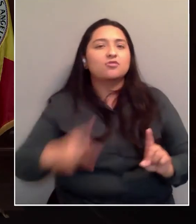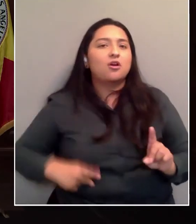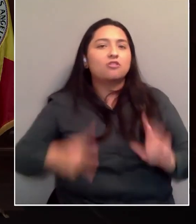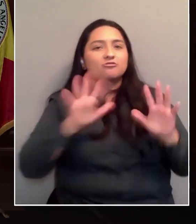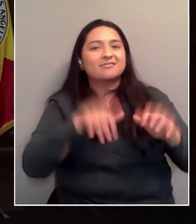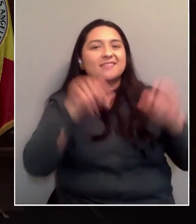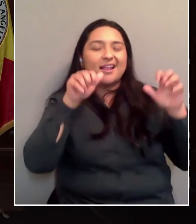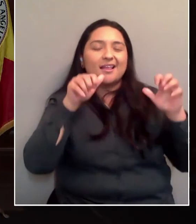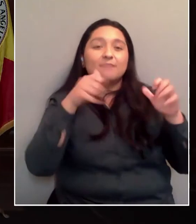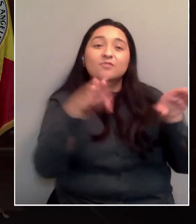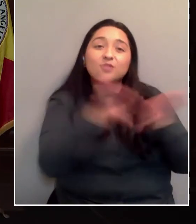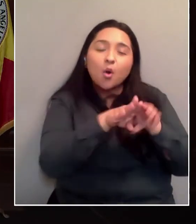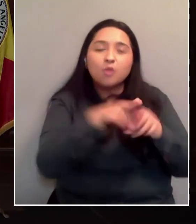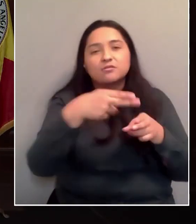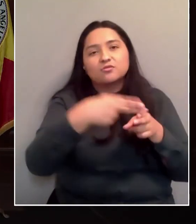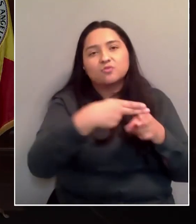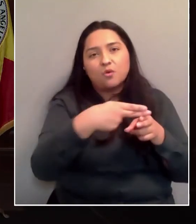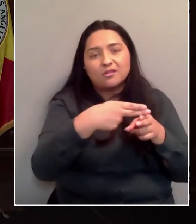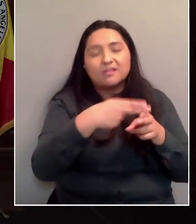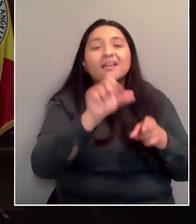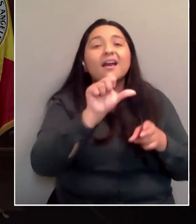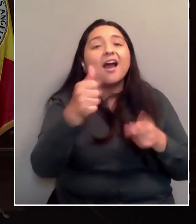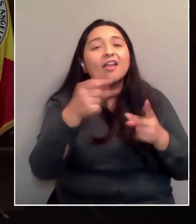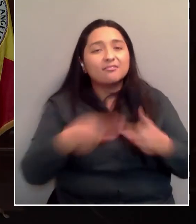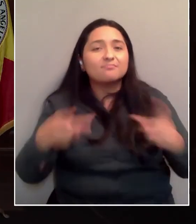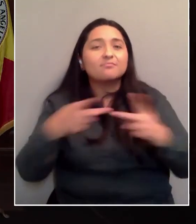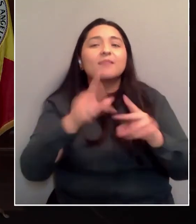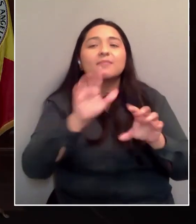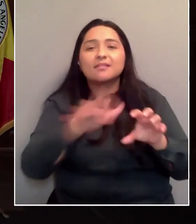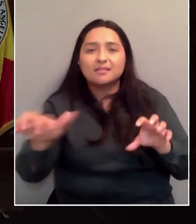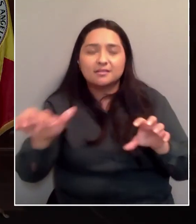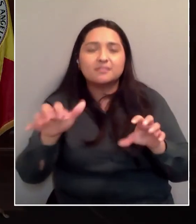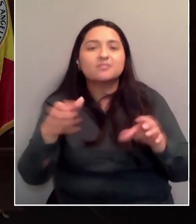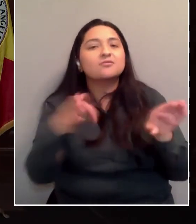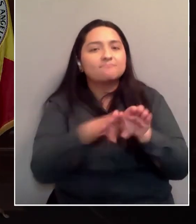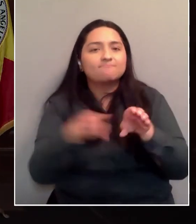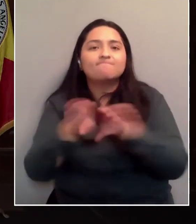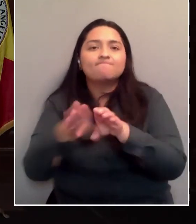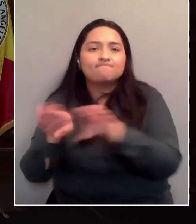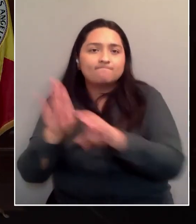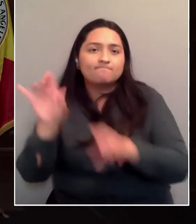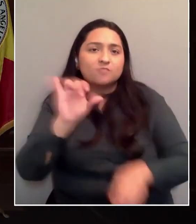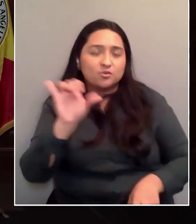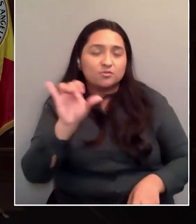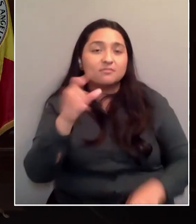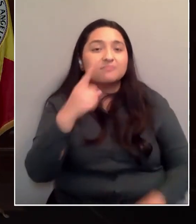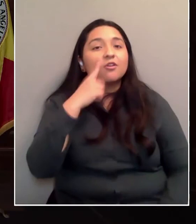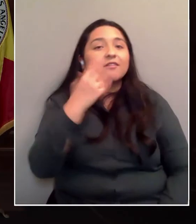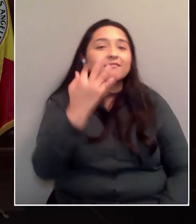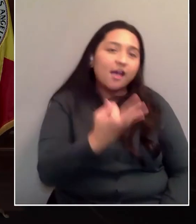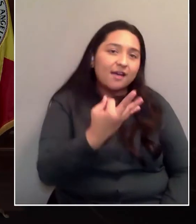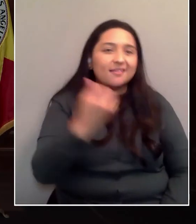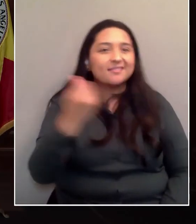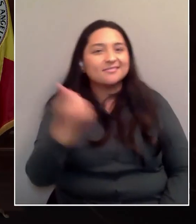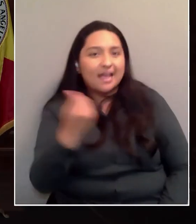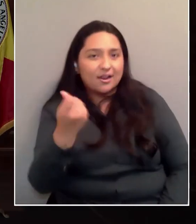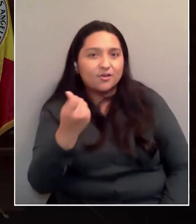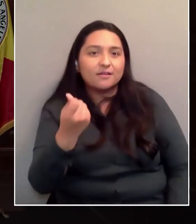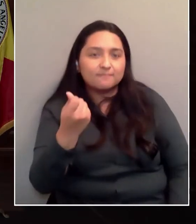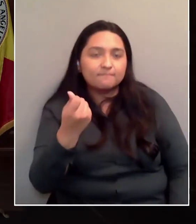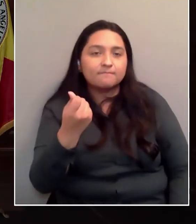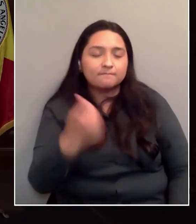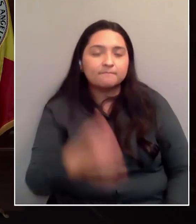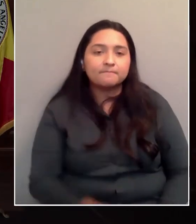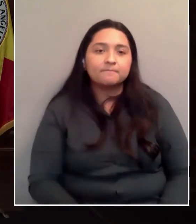con nuestros otros sitios no móviles, este viernes y sábado, para personas que necesitan su primera dosis.